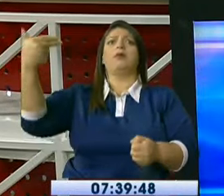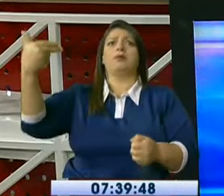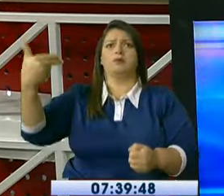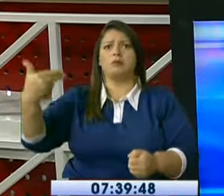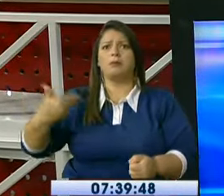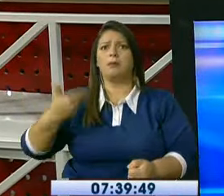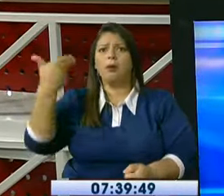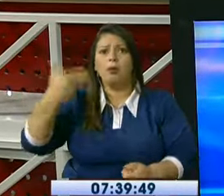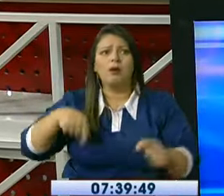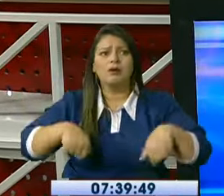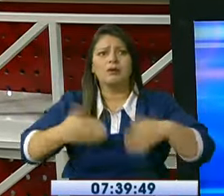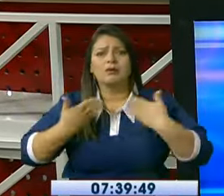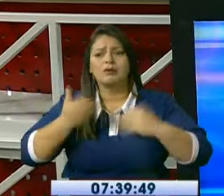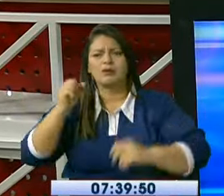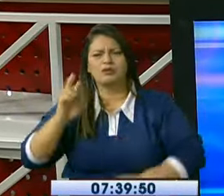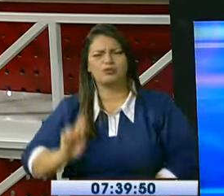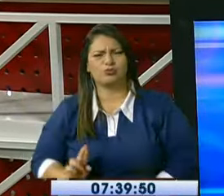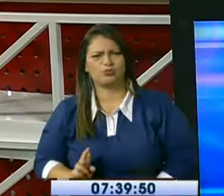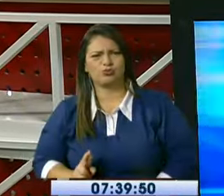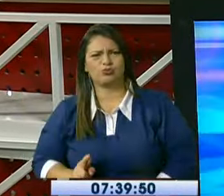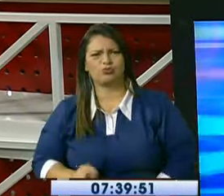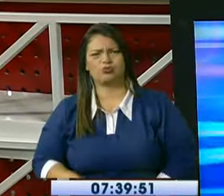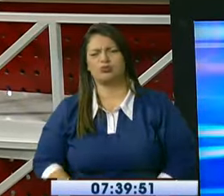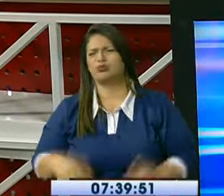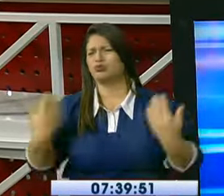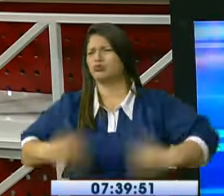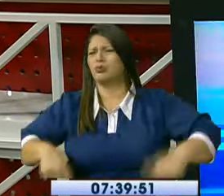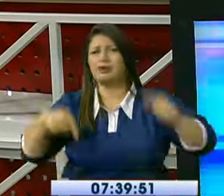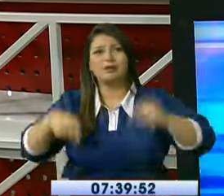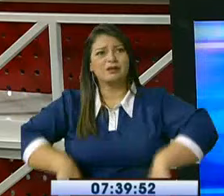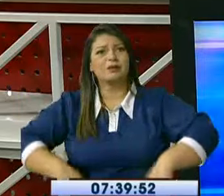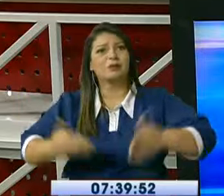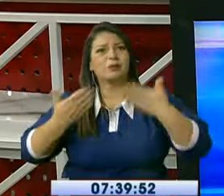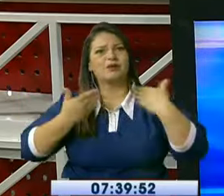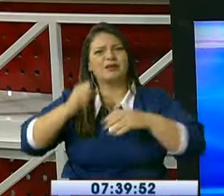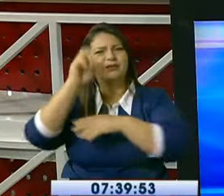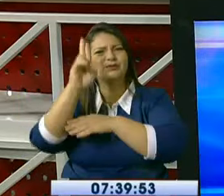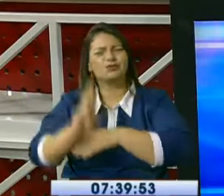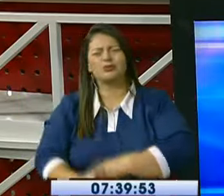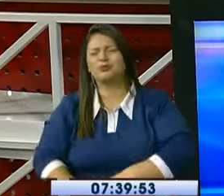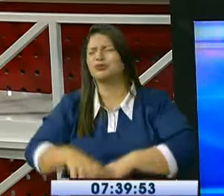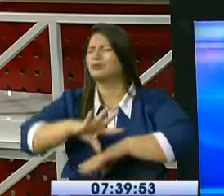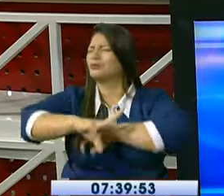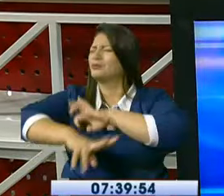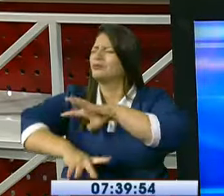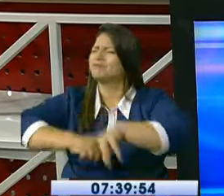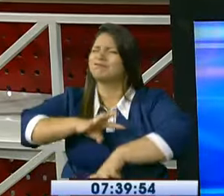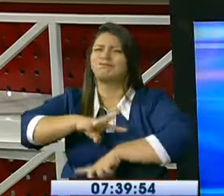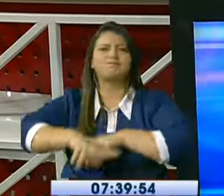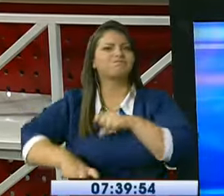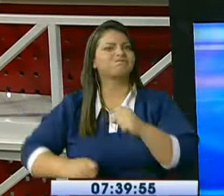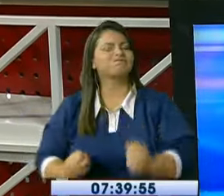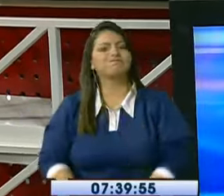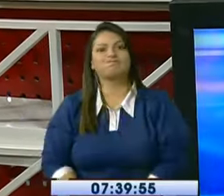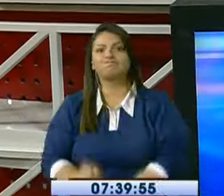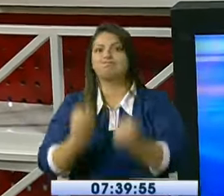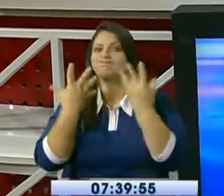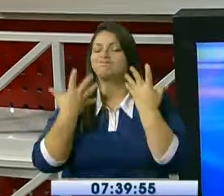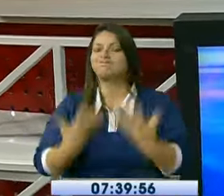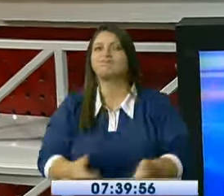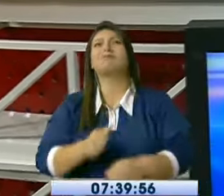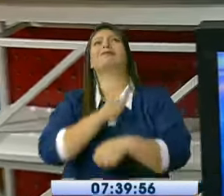Guayaquil. Déjame decirte una cosa, que la cosa en el sur está que arde, ¿ah? Con este tema del asalto. Veamos. Ah, por eso